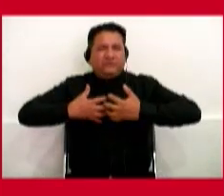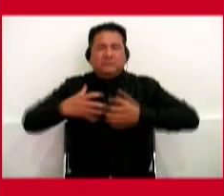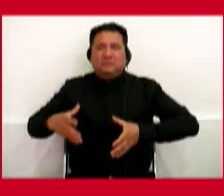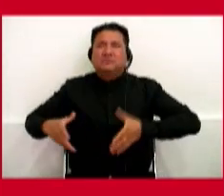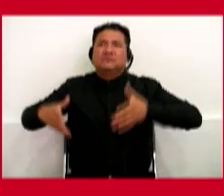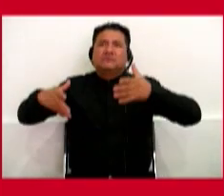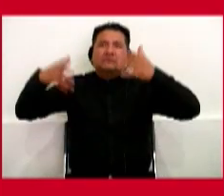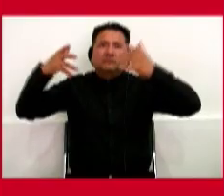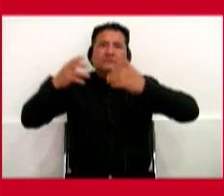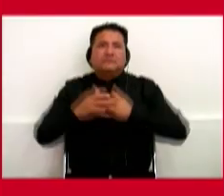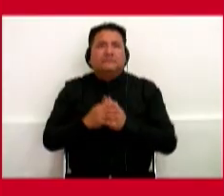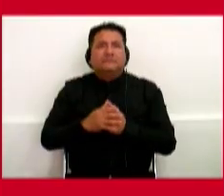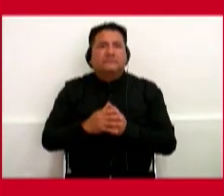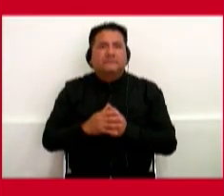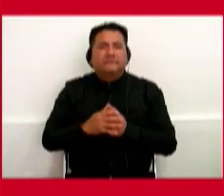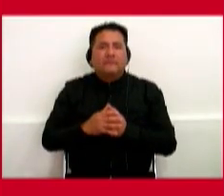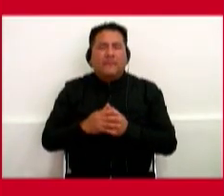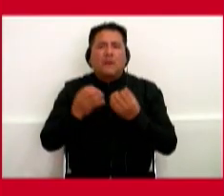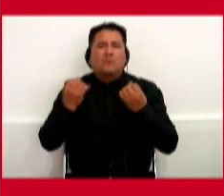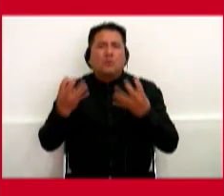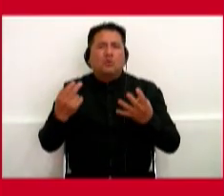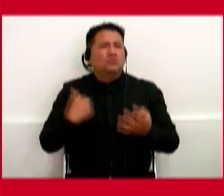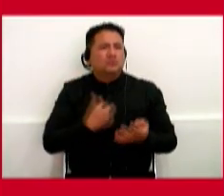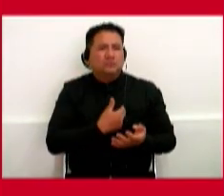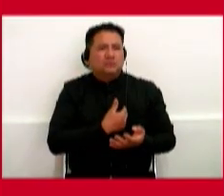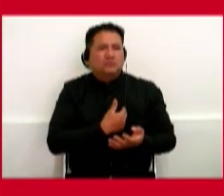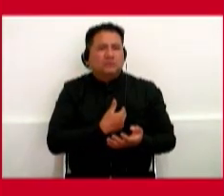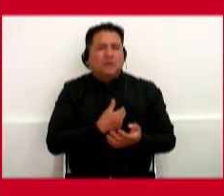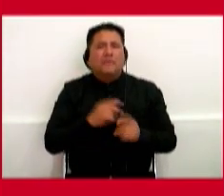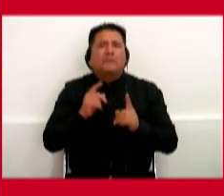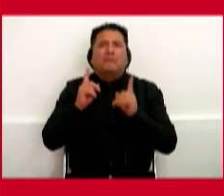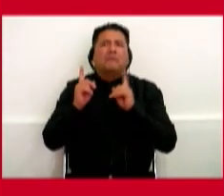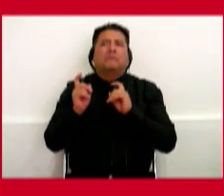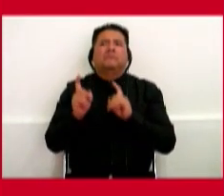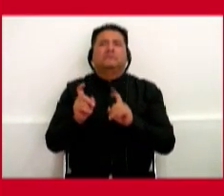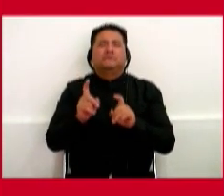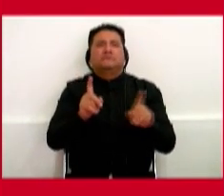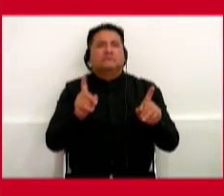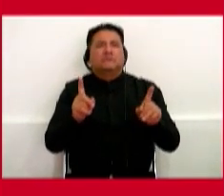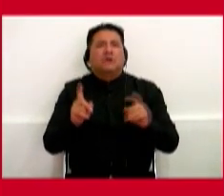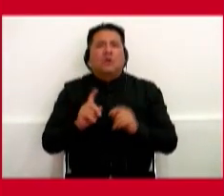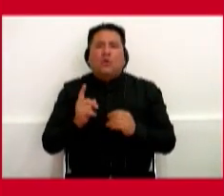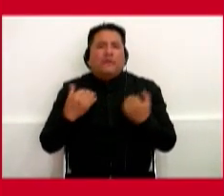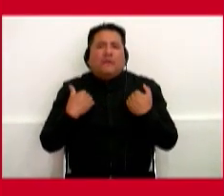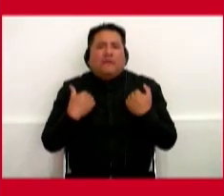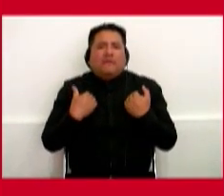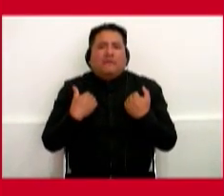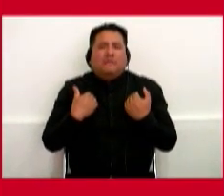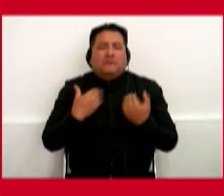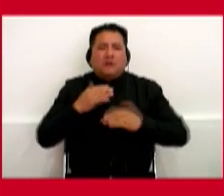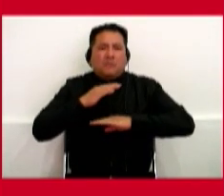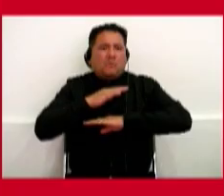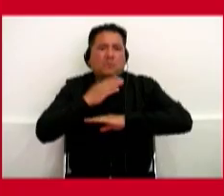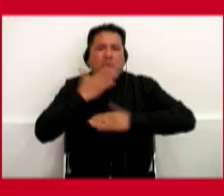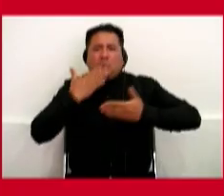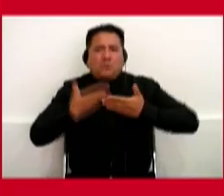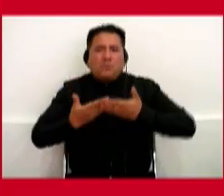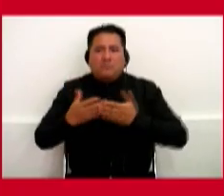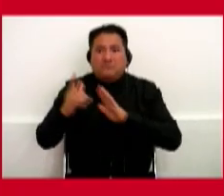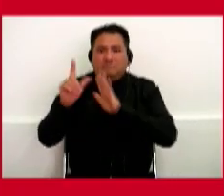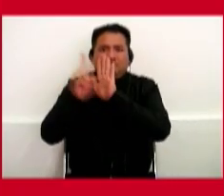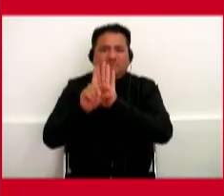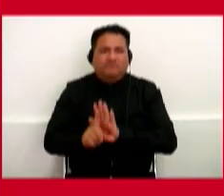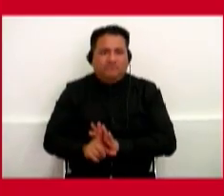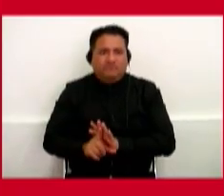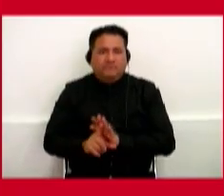temas que eventualmente muchos nos preguntamos, sobre todo los yacimientos que no tienen las bondades de leyes que uno espera. Y obviamente esta metodología que